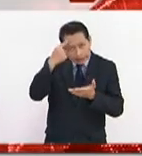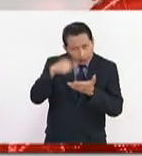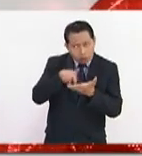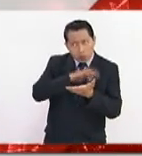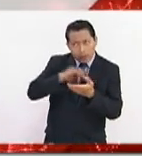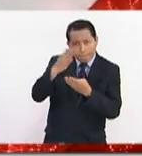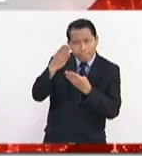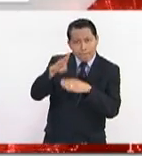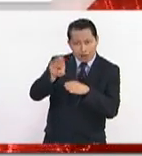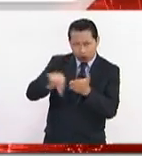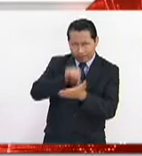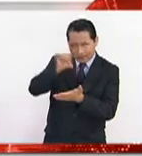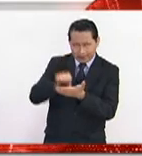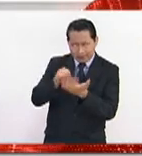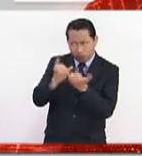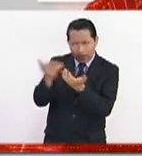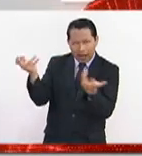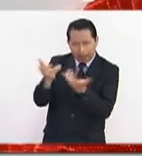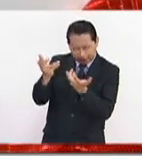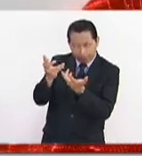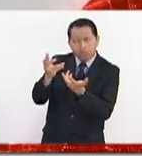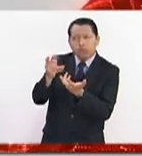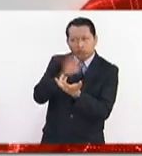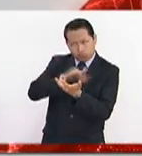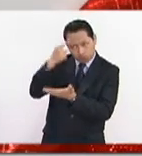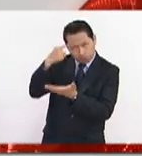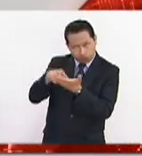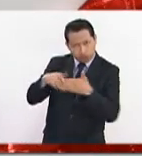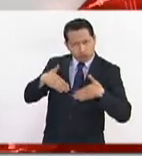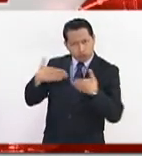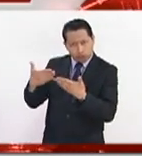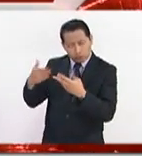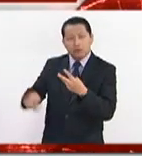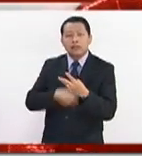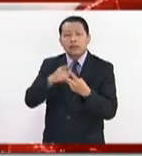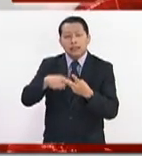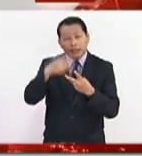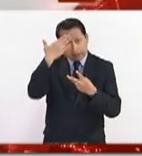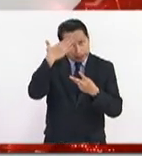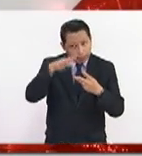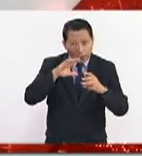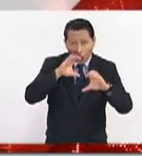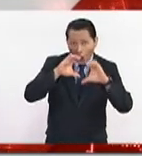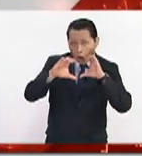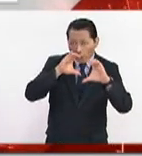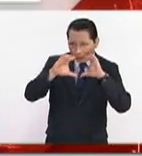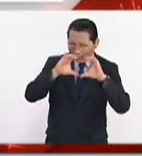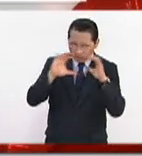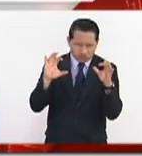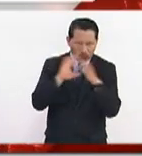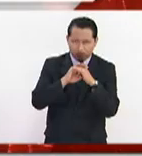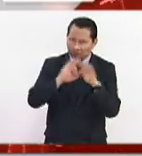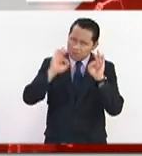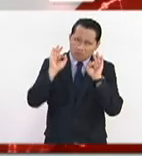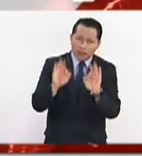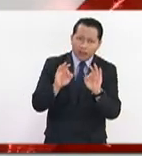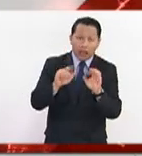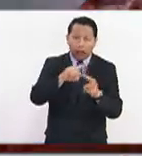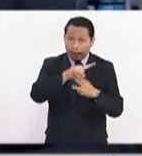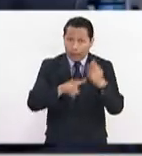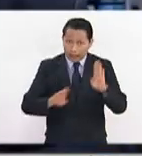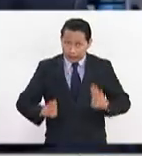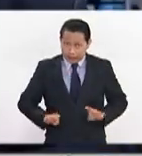en su papel. 3, que sepa comunicar. Cualquier persona que cumpla con esas características sería muy buen gobernador.